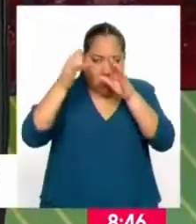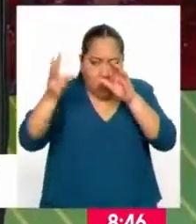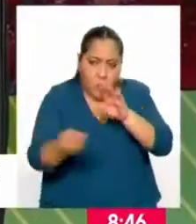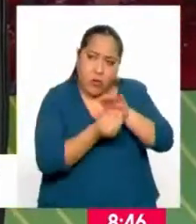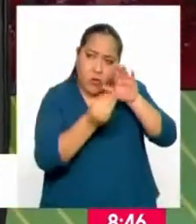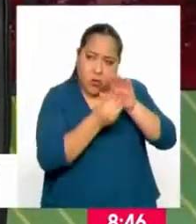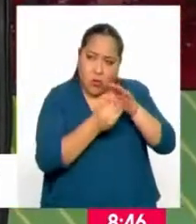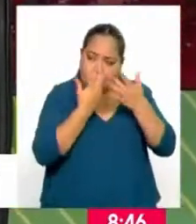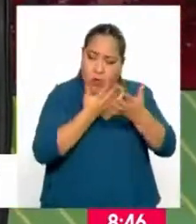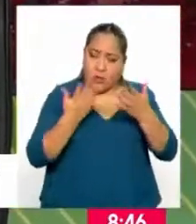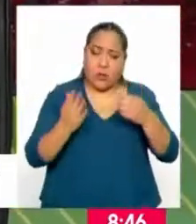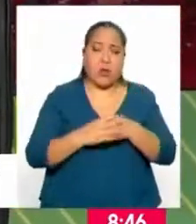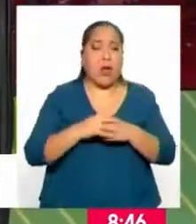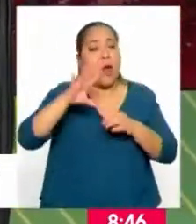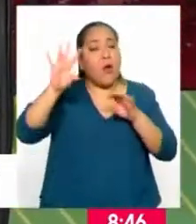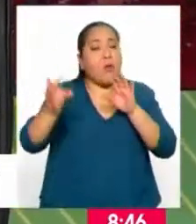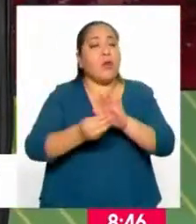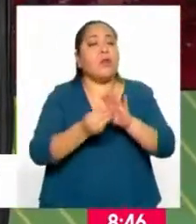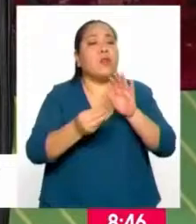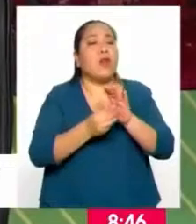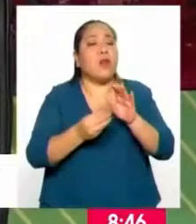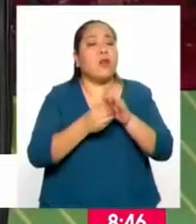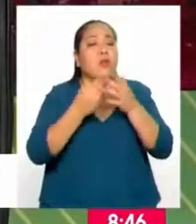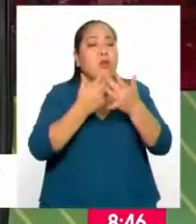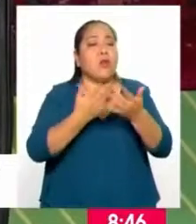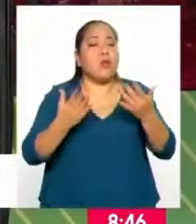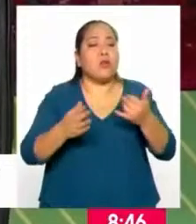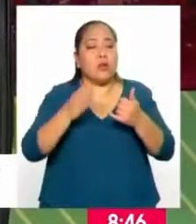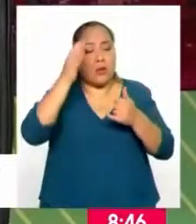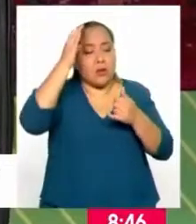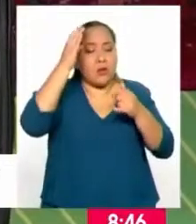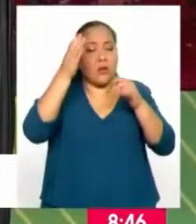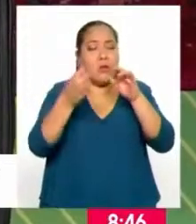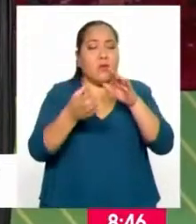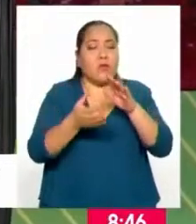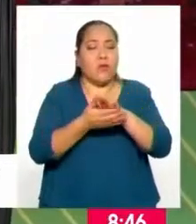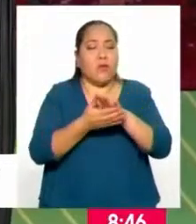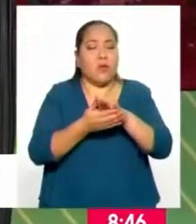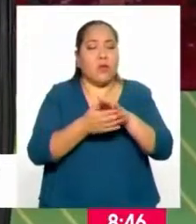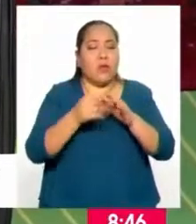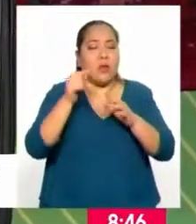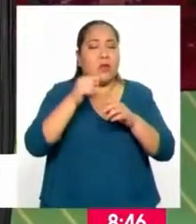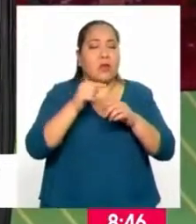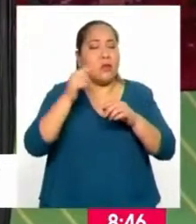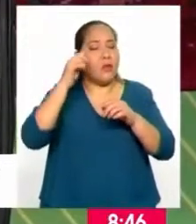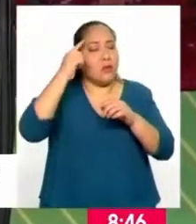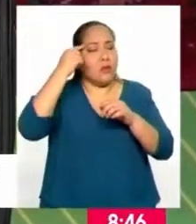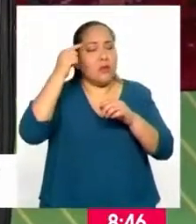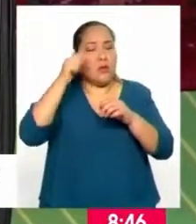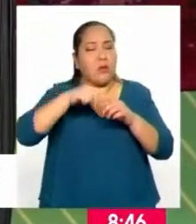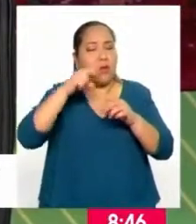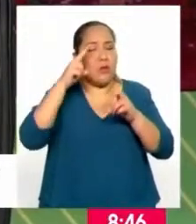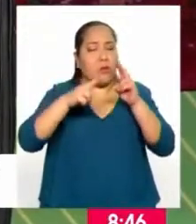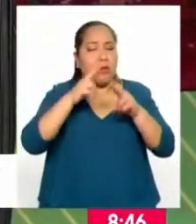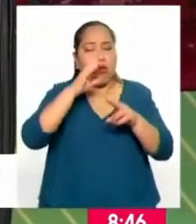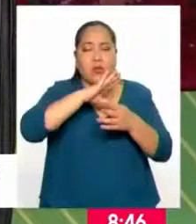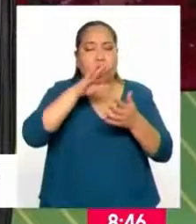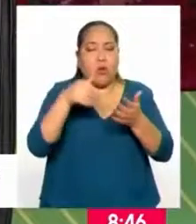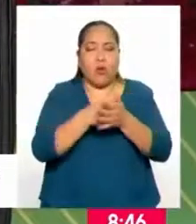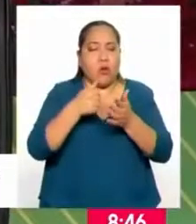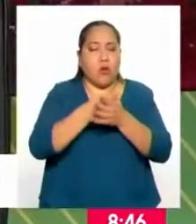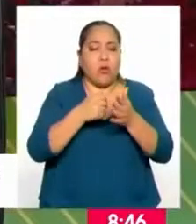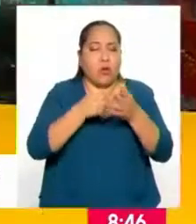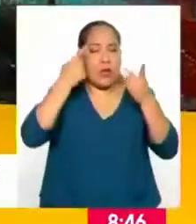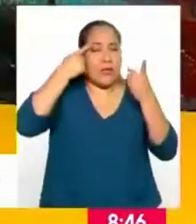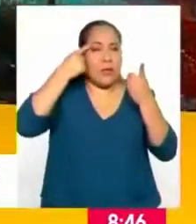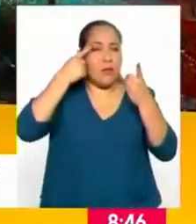han presentado algunas cosas que faltaban y se está por definir si es que finalmente está todo lo que se pidió o no. De